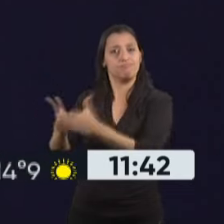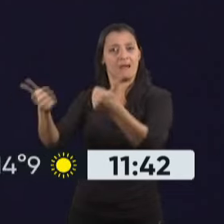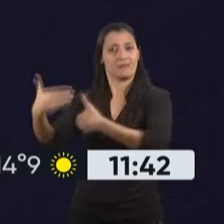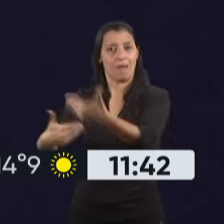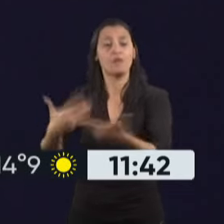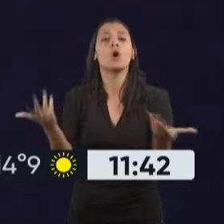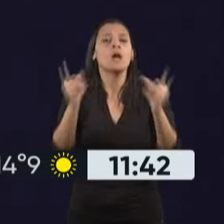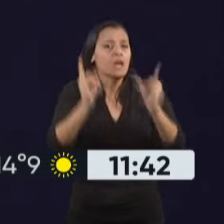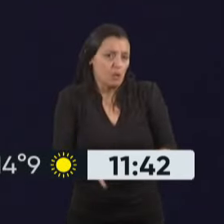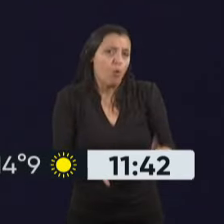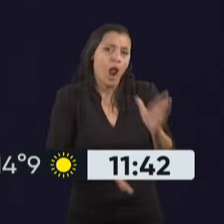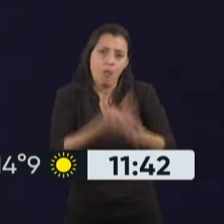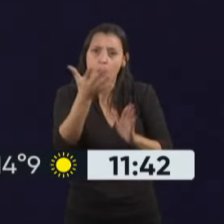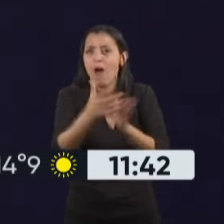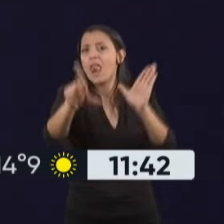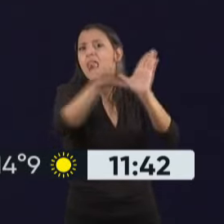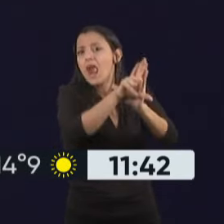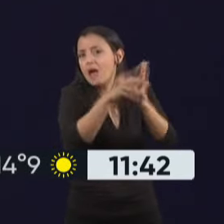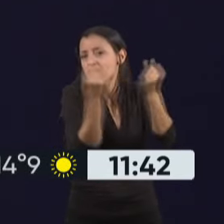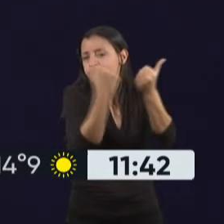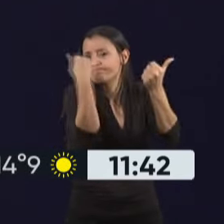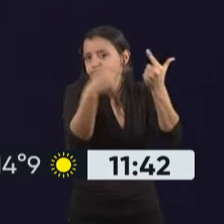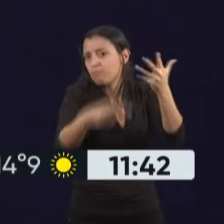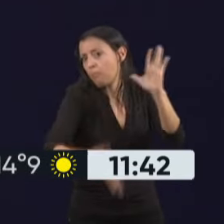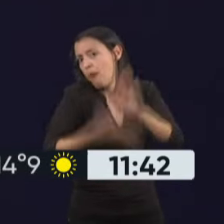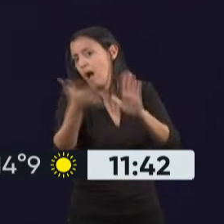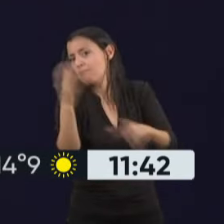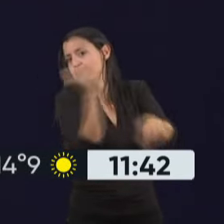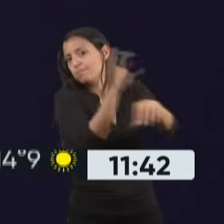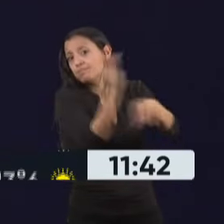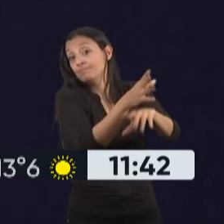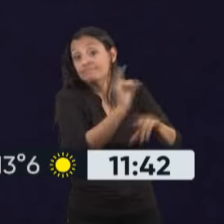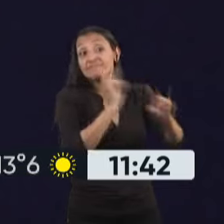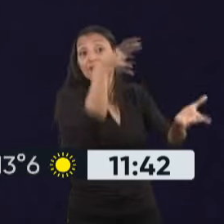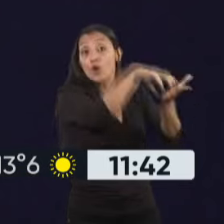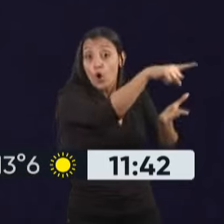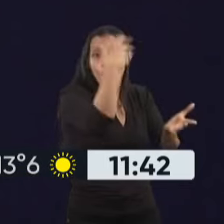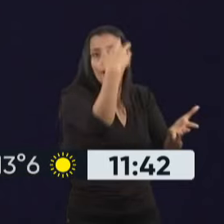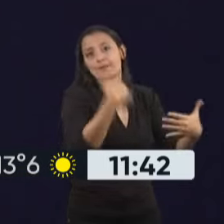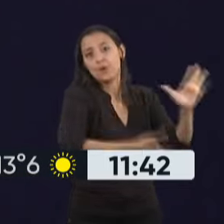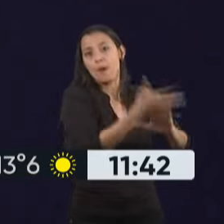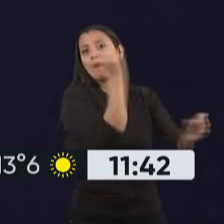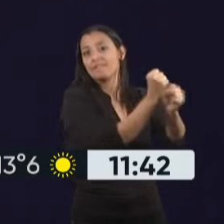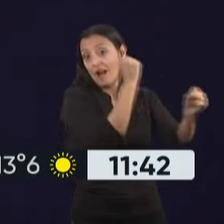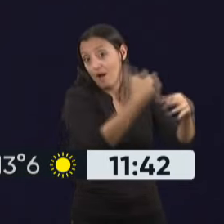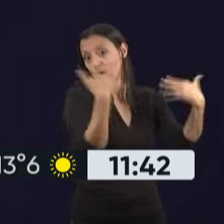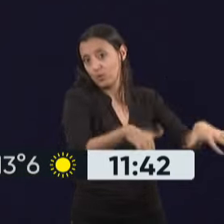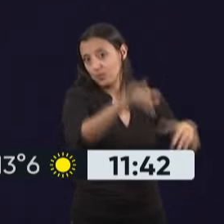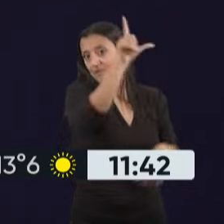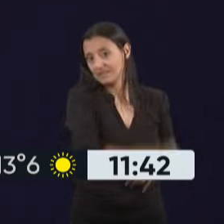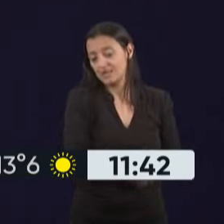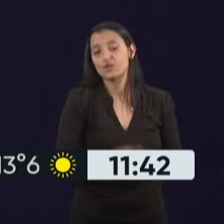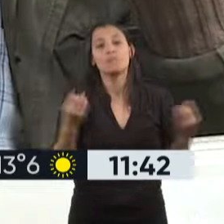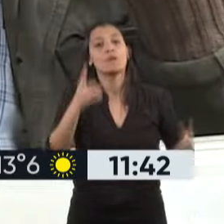leyes muy interesantes, así que van a tener mucho trabajo por delante seguramente. ¿Qué tal, Manuel? Juan